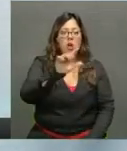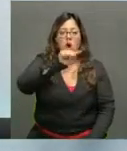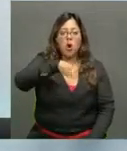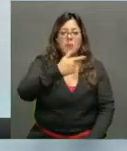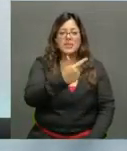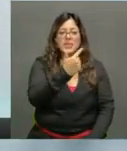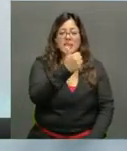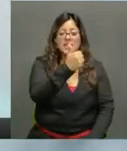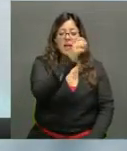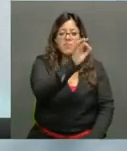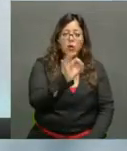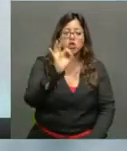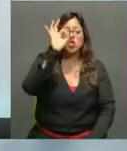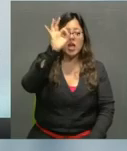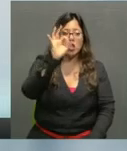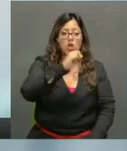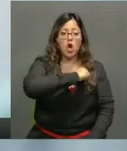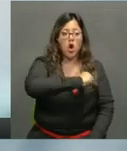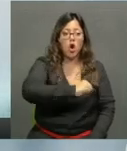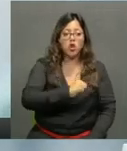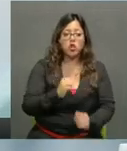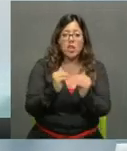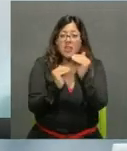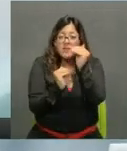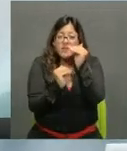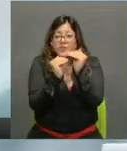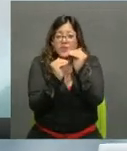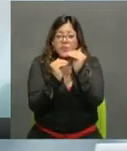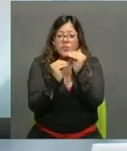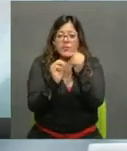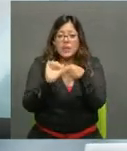55,76, sube un poquito el a favor,